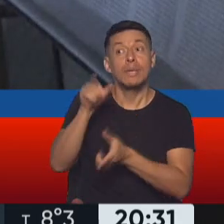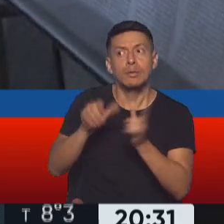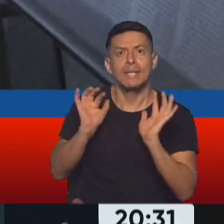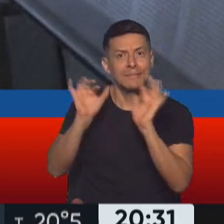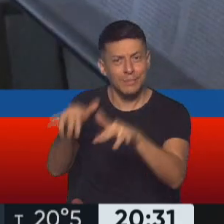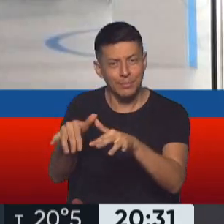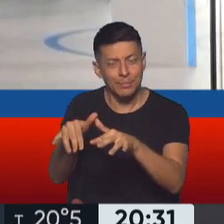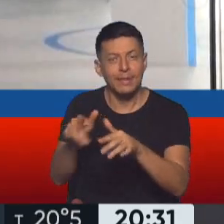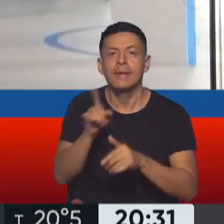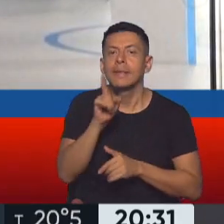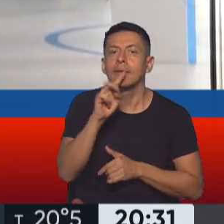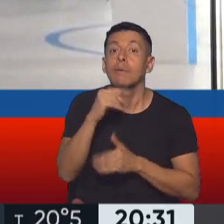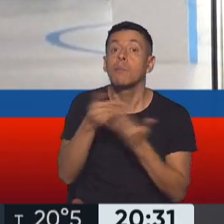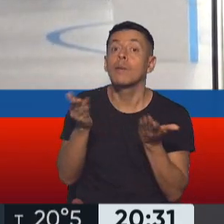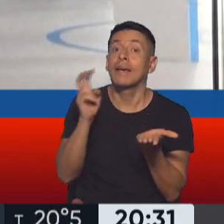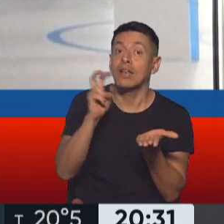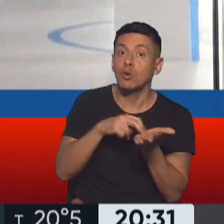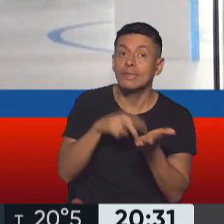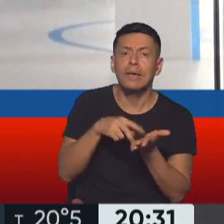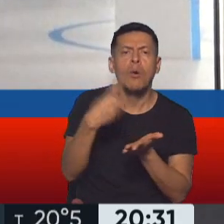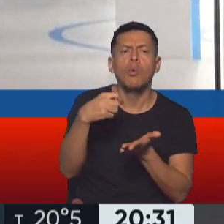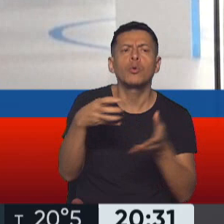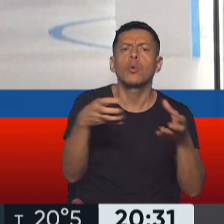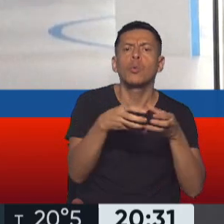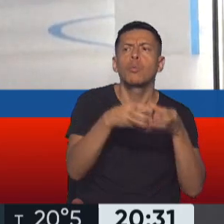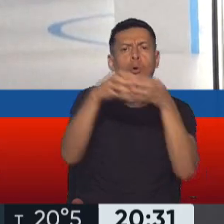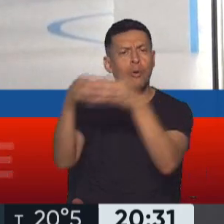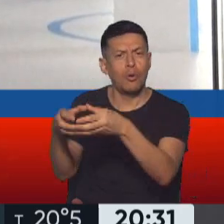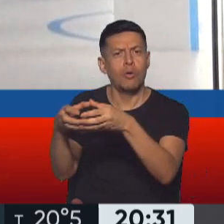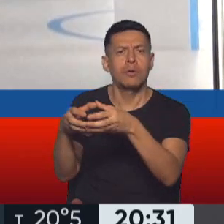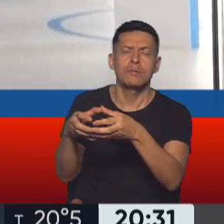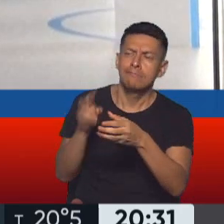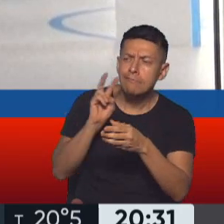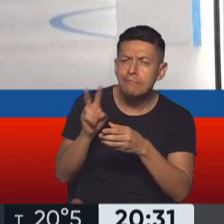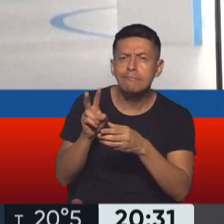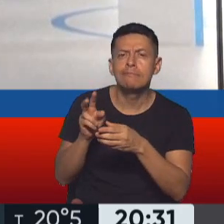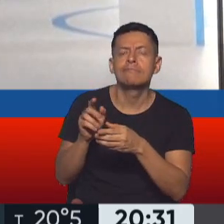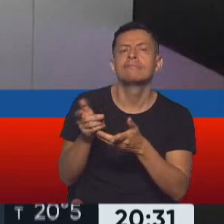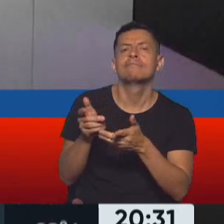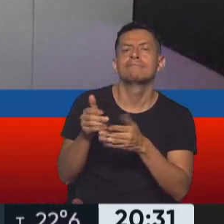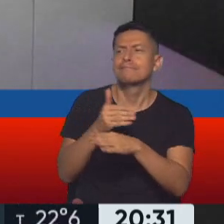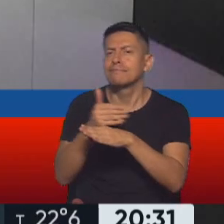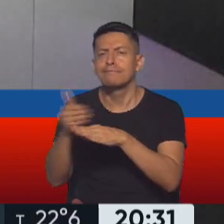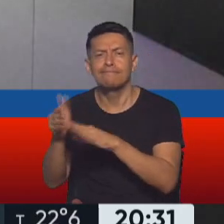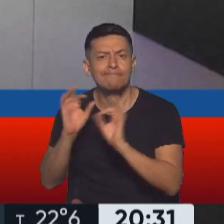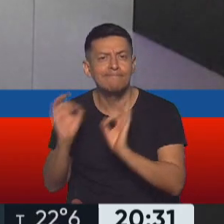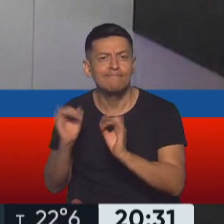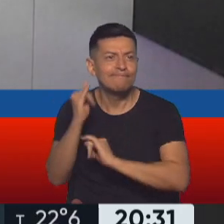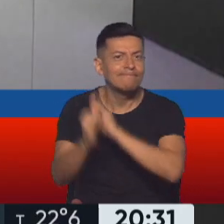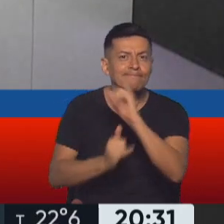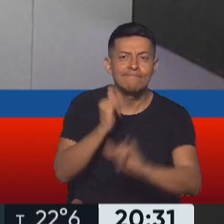Televisión Pública Noticias es el único medio argentino que cubrirá la totalidad de la gira. Los